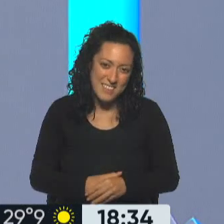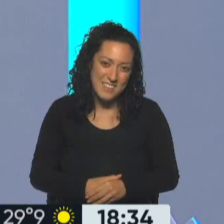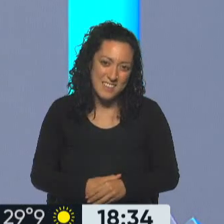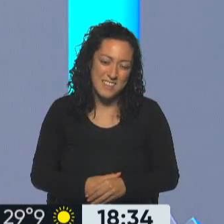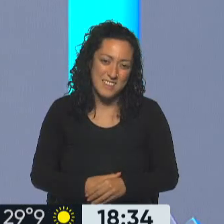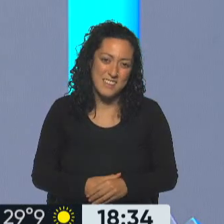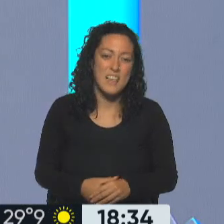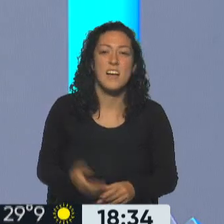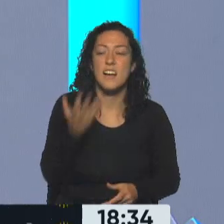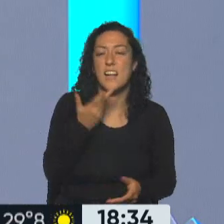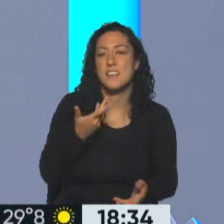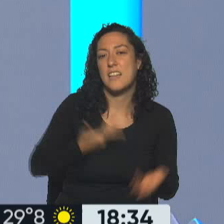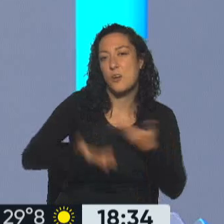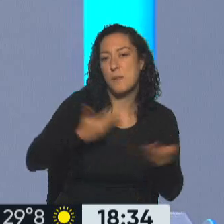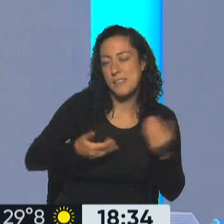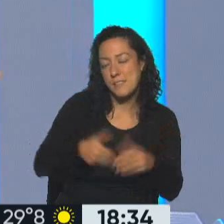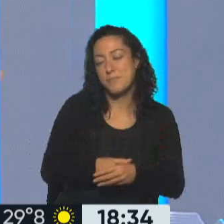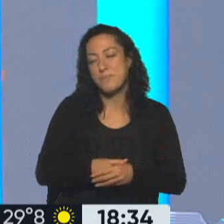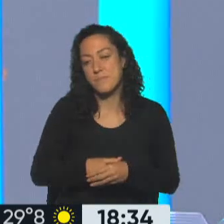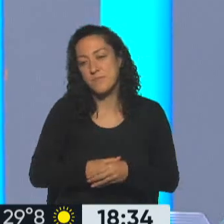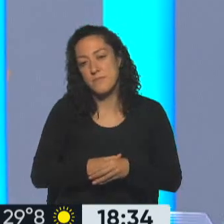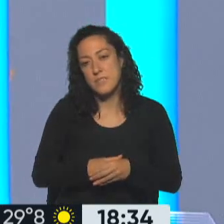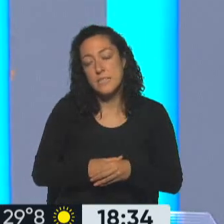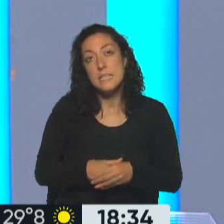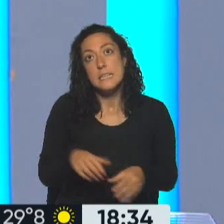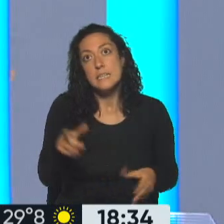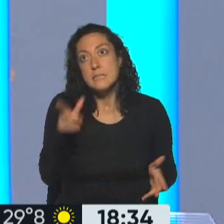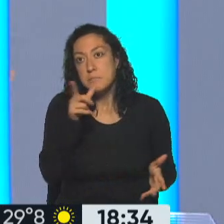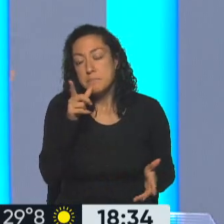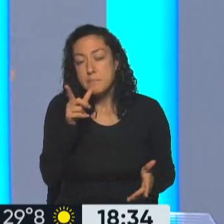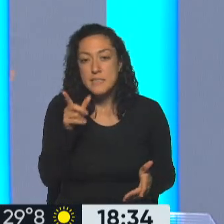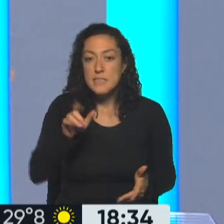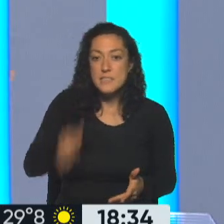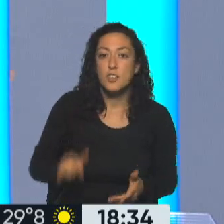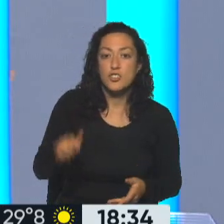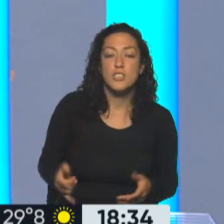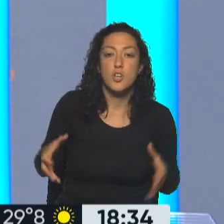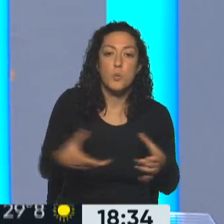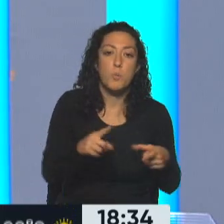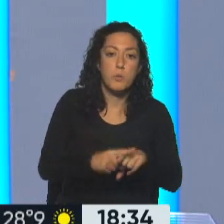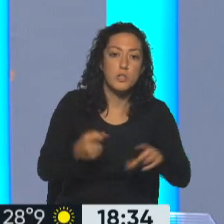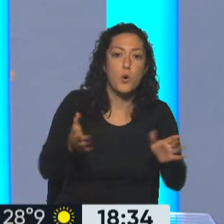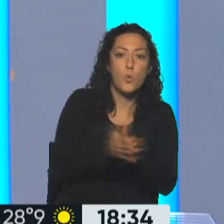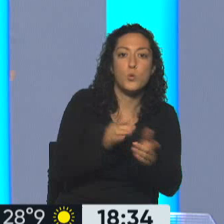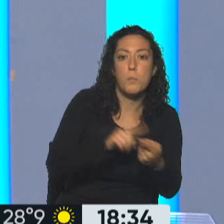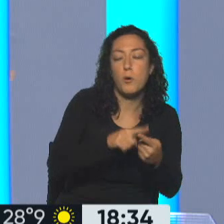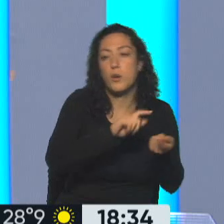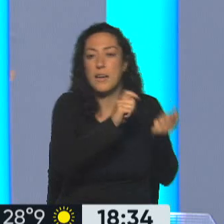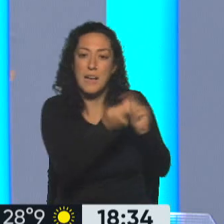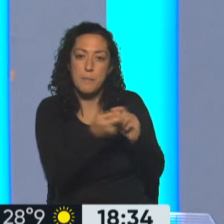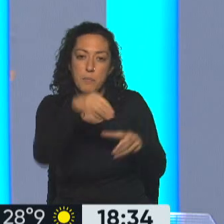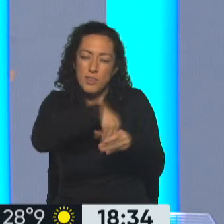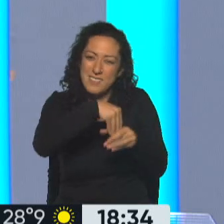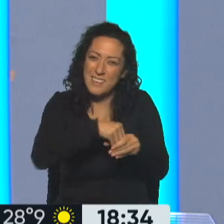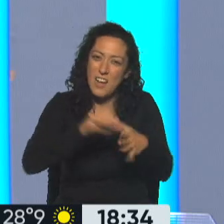Bueno yo creo que había una una necesidad muy fuerte por parte de Juntos por el cambio de empezar a ordenar esa interna